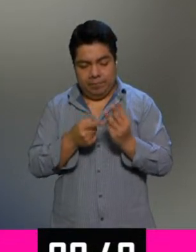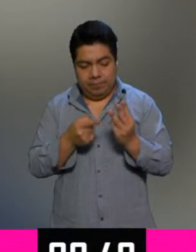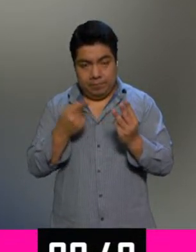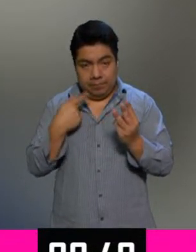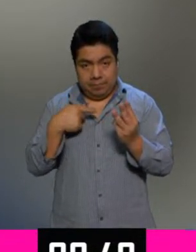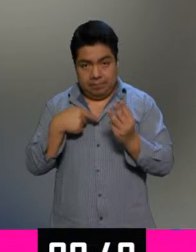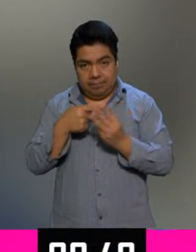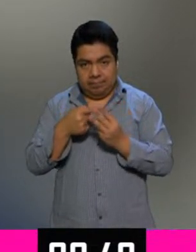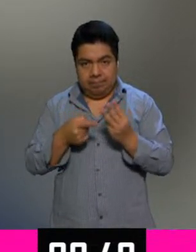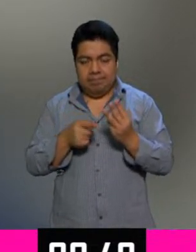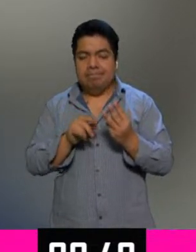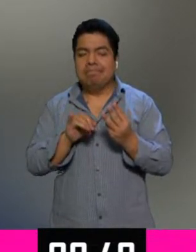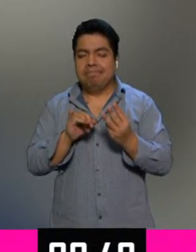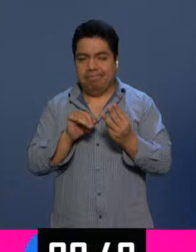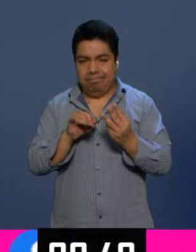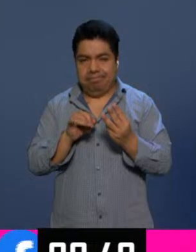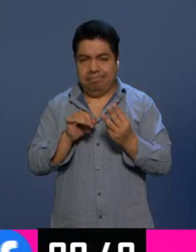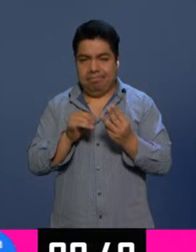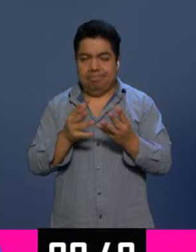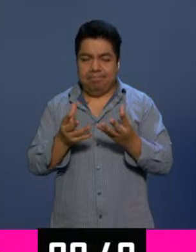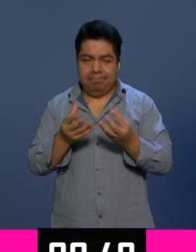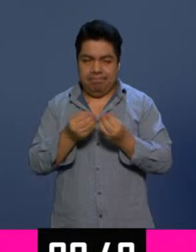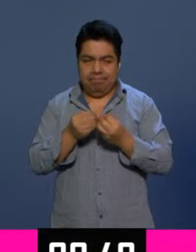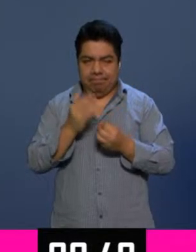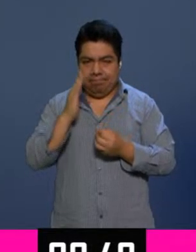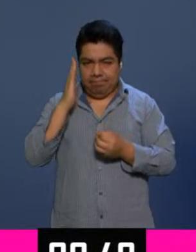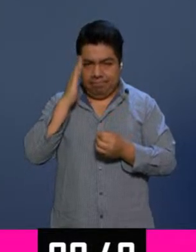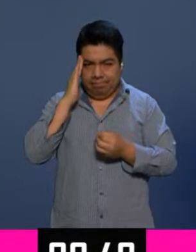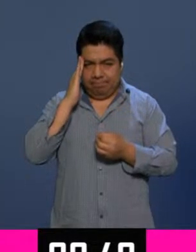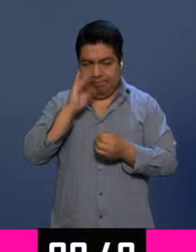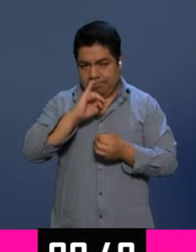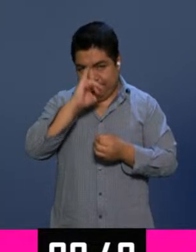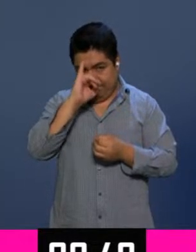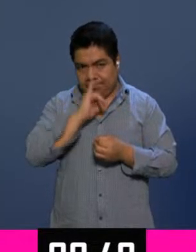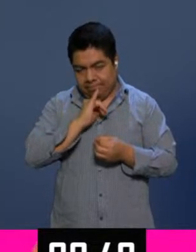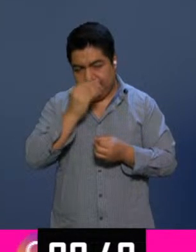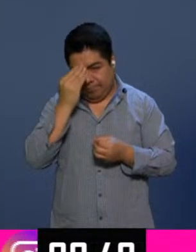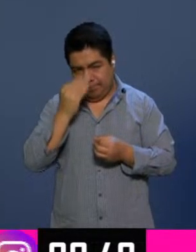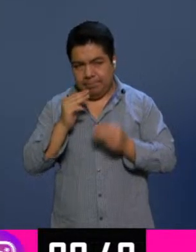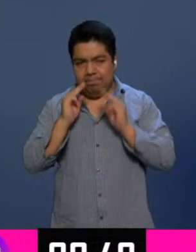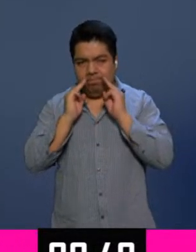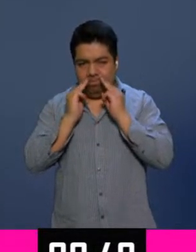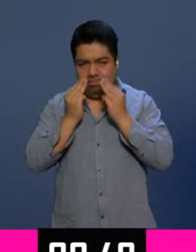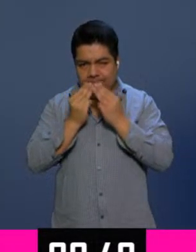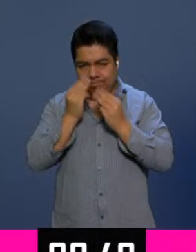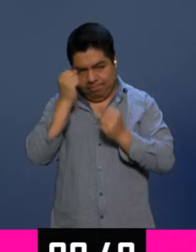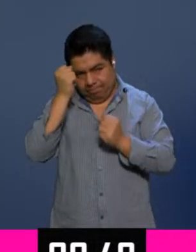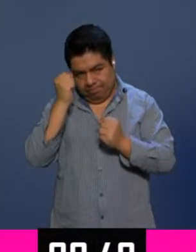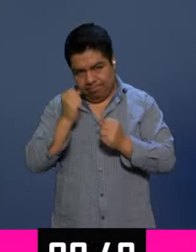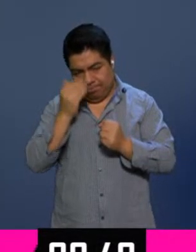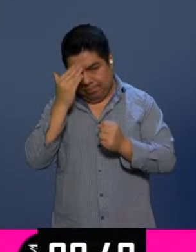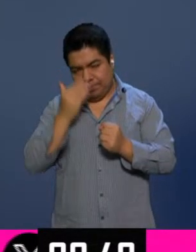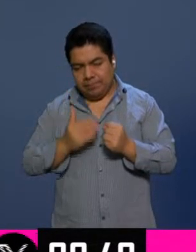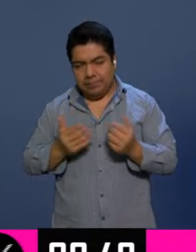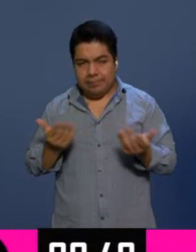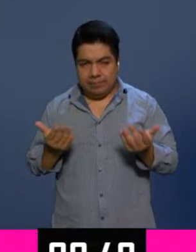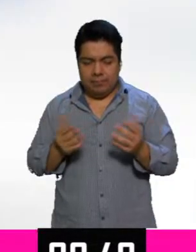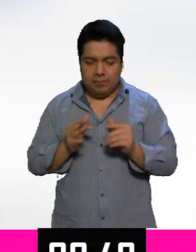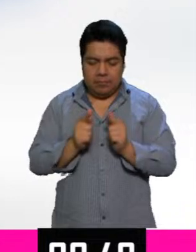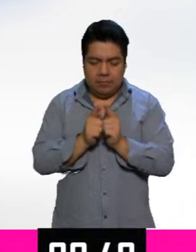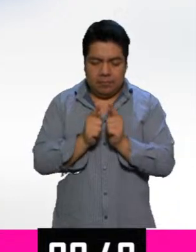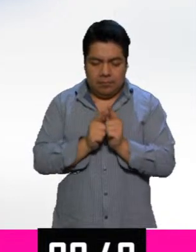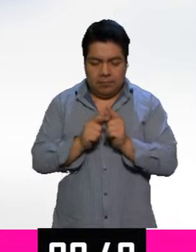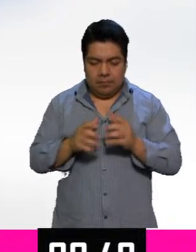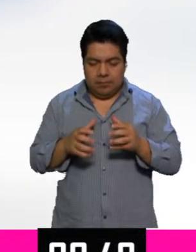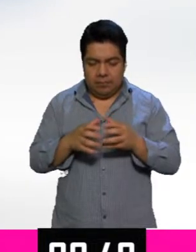sí corresponden sin duda a la cabeza de lo que sin duda sí es una agrupación,